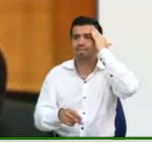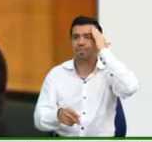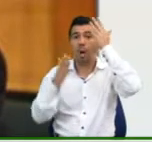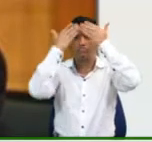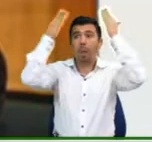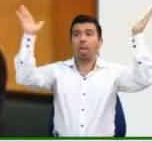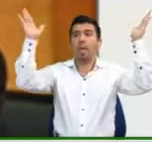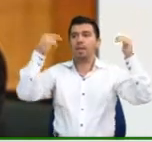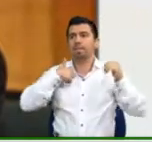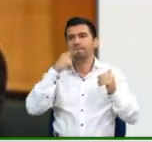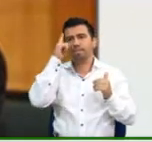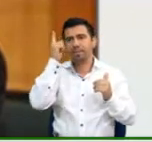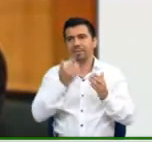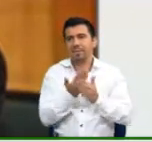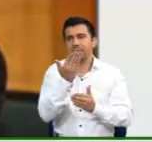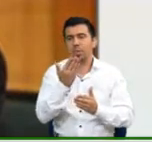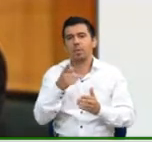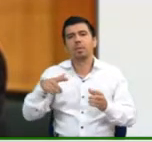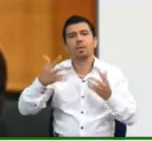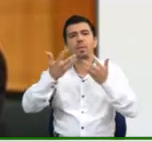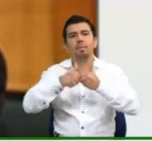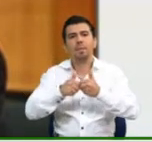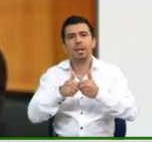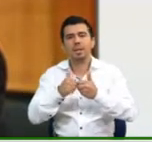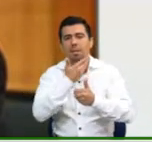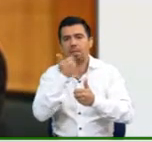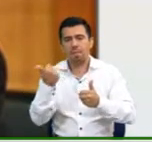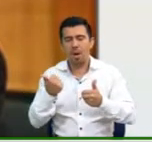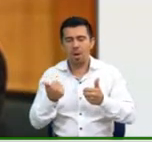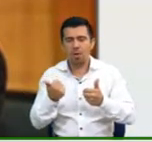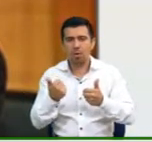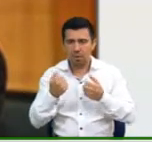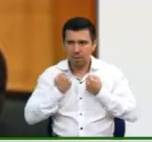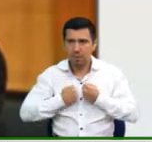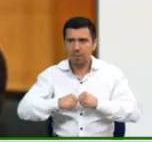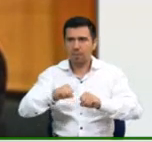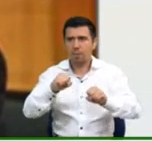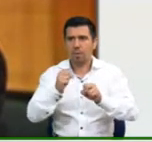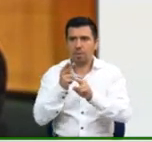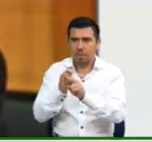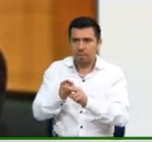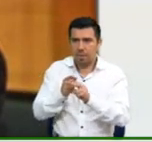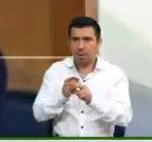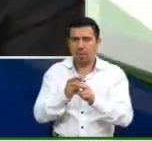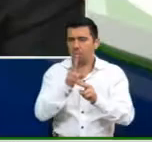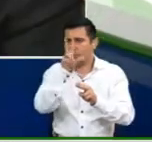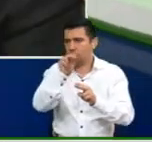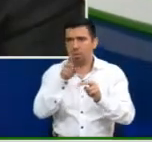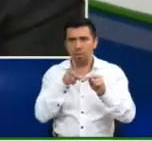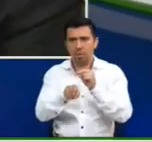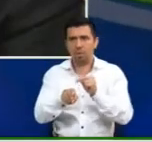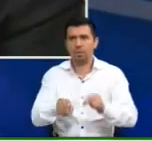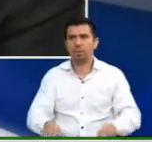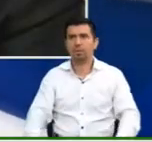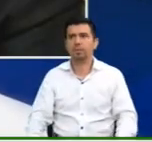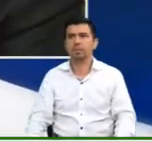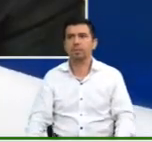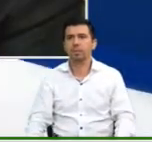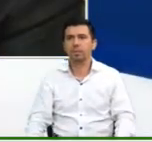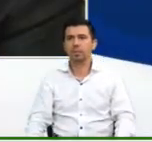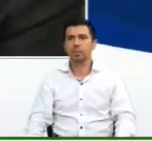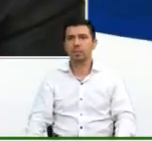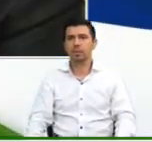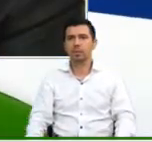la empresa está haciendo todo el mejor esfuerzo para que eso no se ve 136 pues muchísimas gracias al